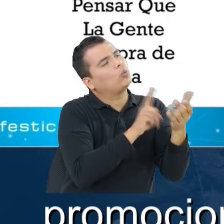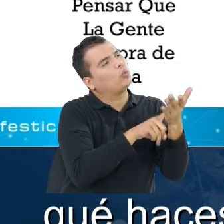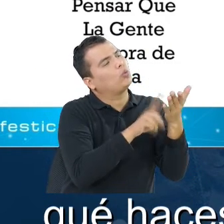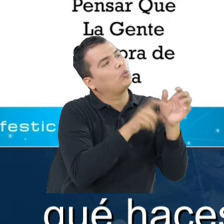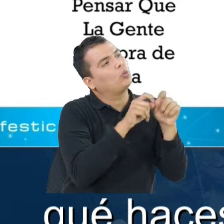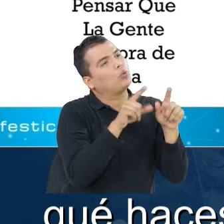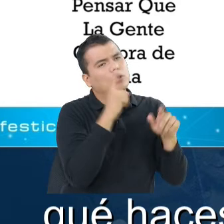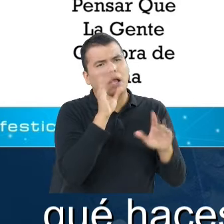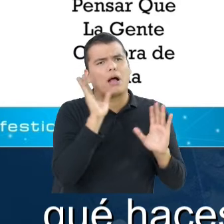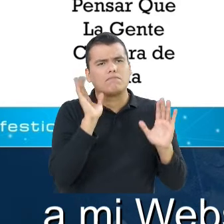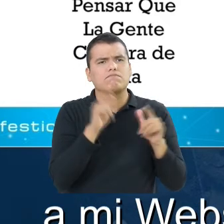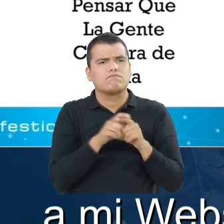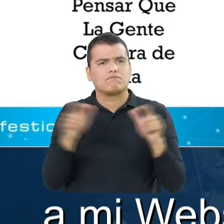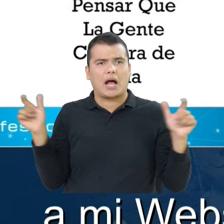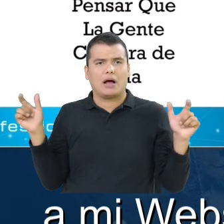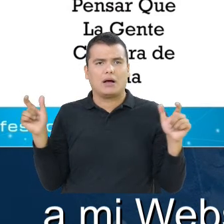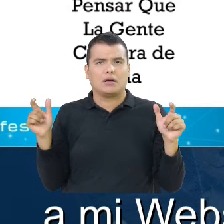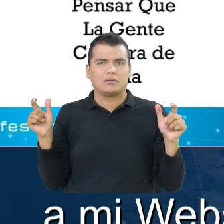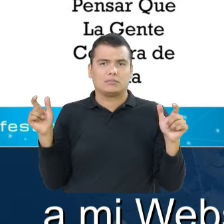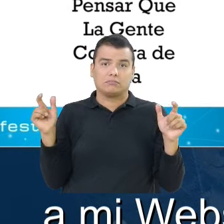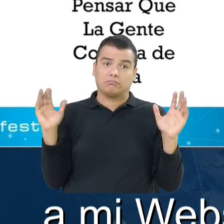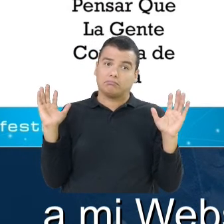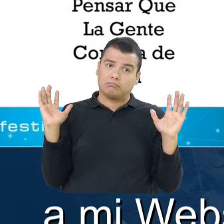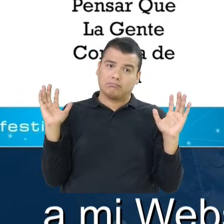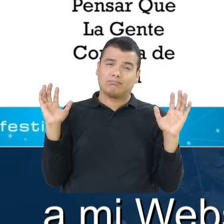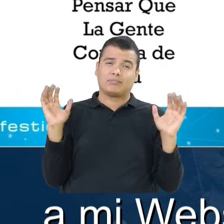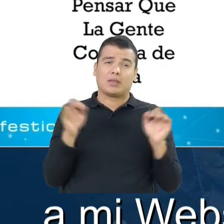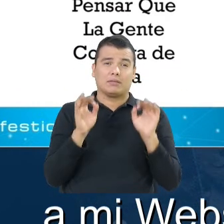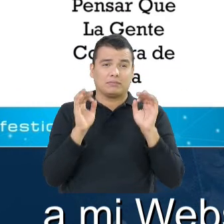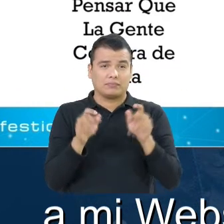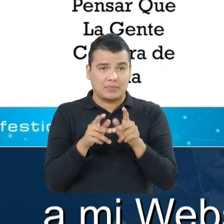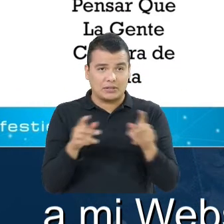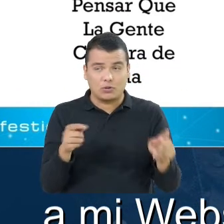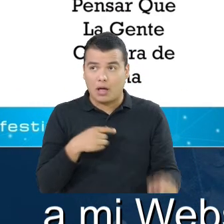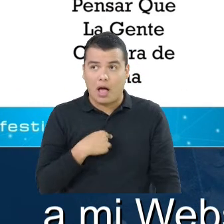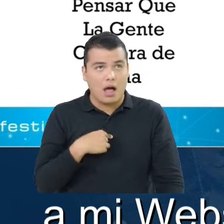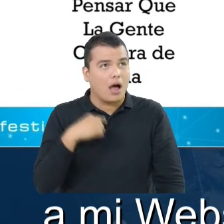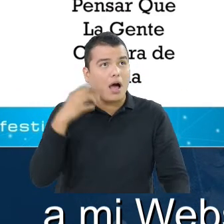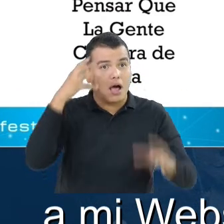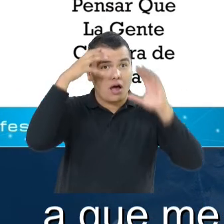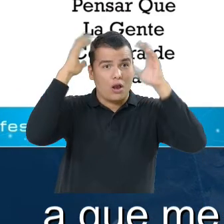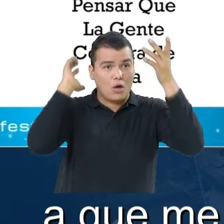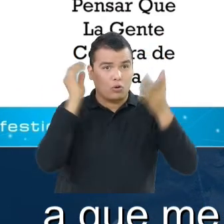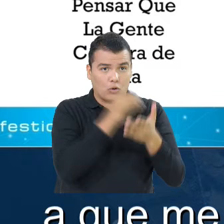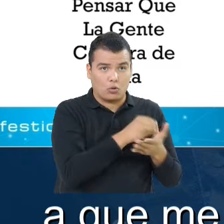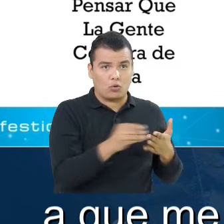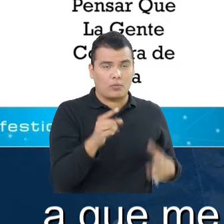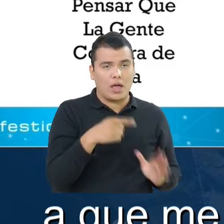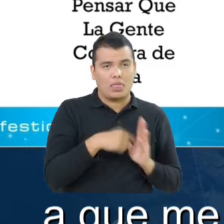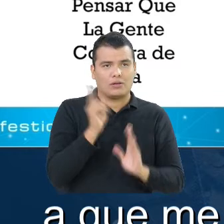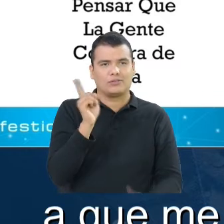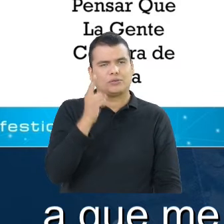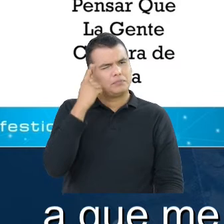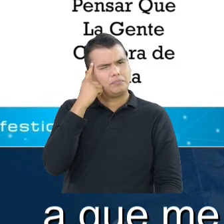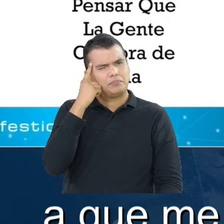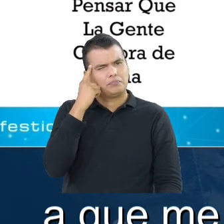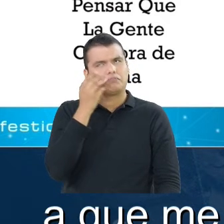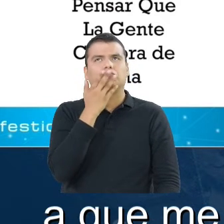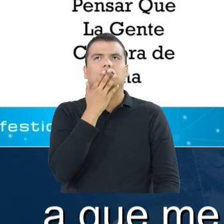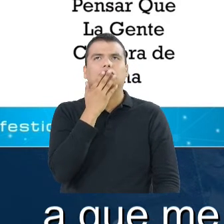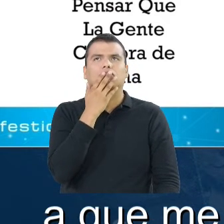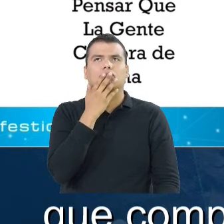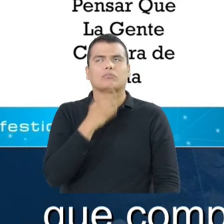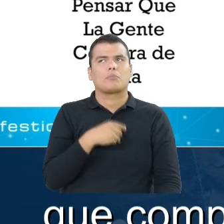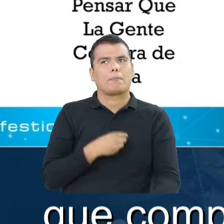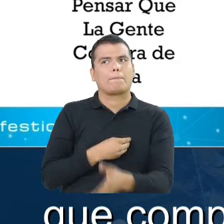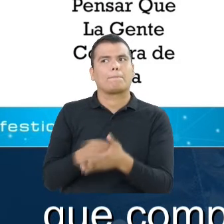visite. La gente es muy raro que compre impulsivamente. Piensen ustedes y hagan el ejercicio, ¿qué tan impulsivamente